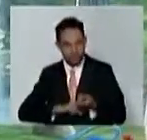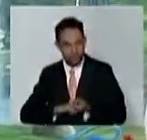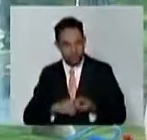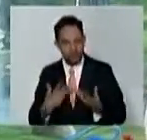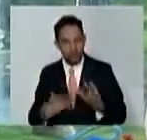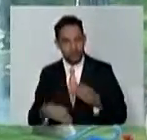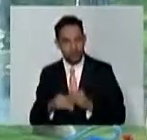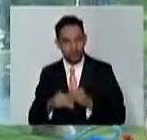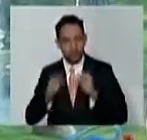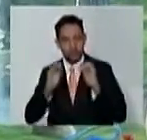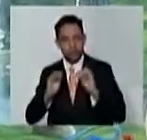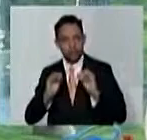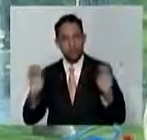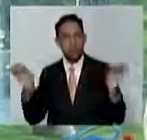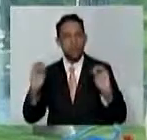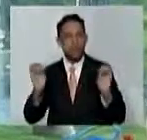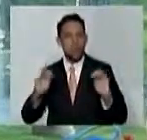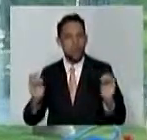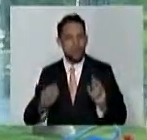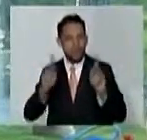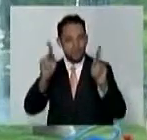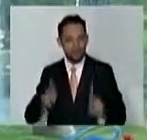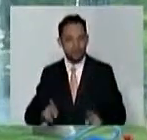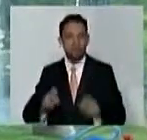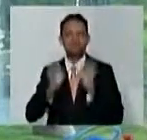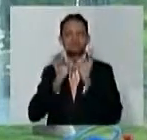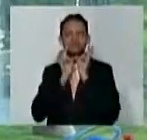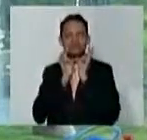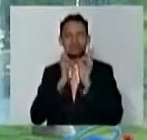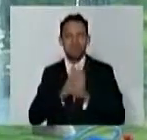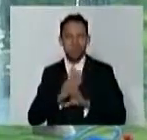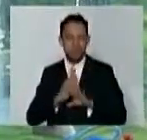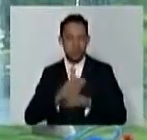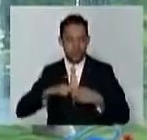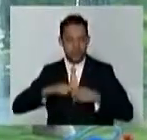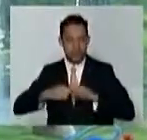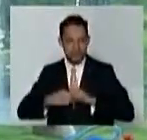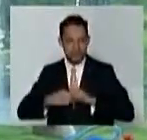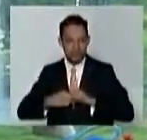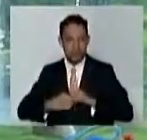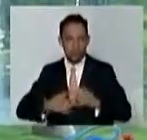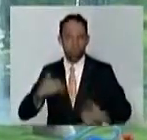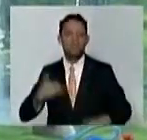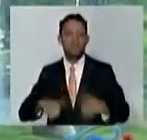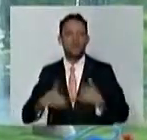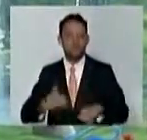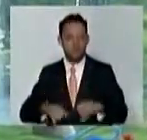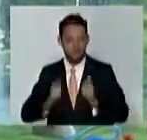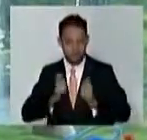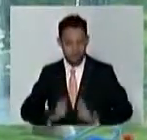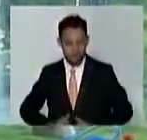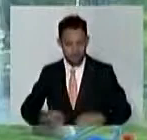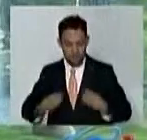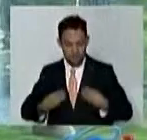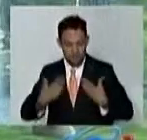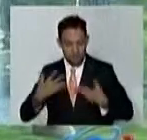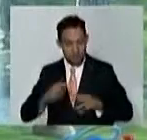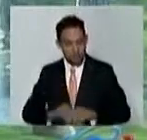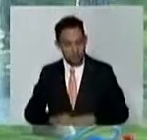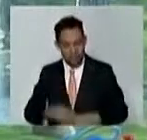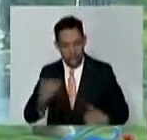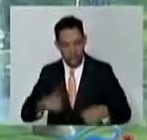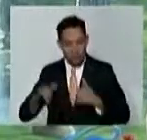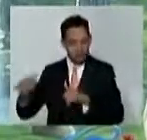diabetes o para el problema de tiroides, está jugando con su vida. No existe un producto